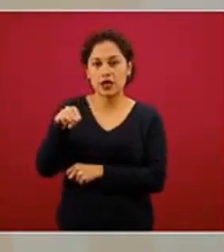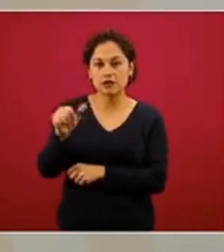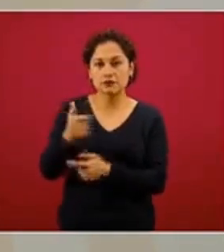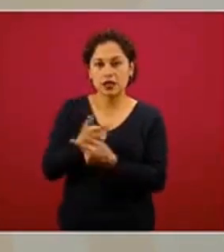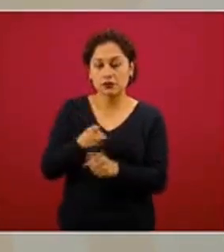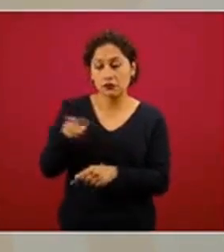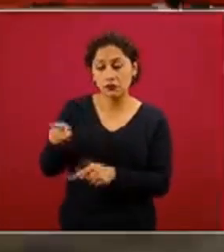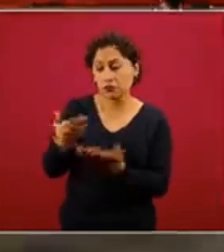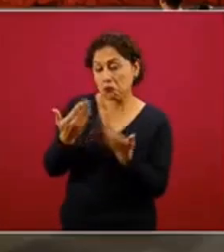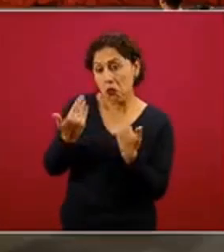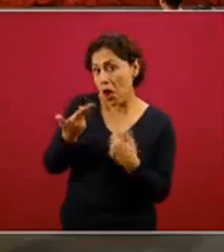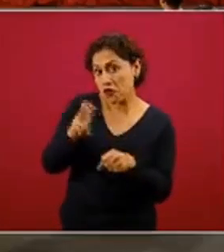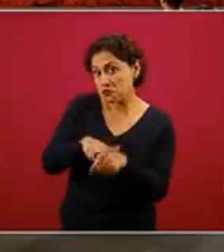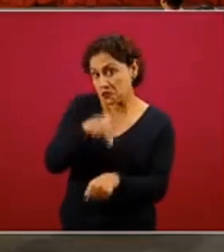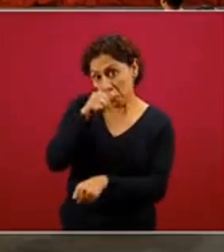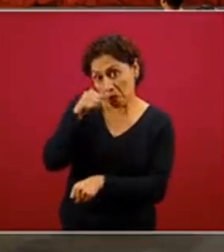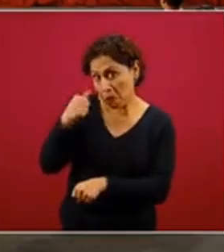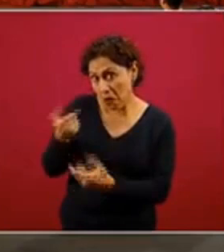Hospital Juárez.